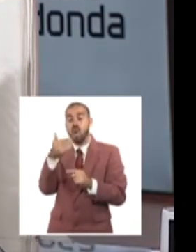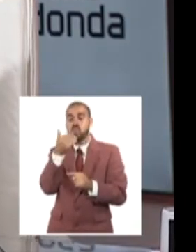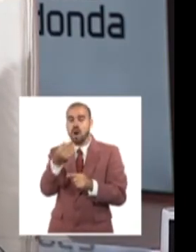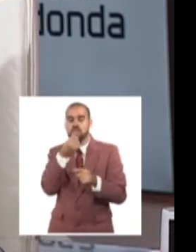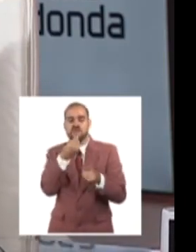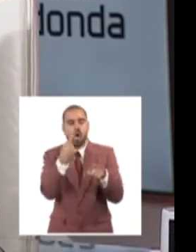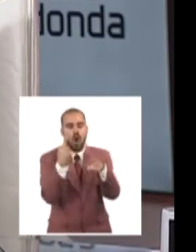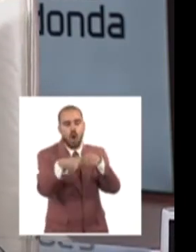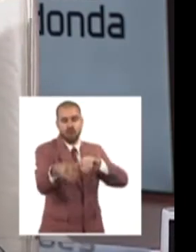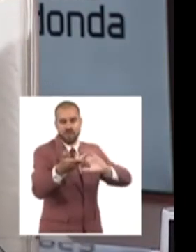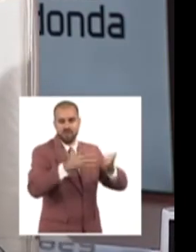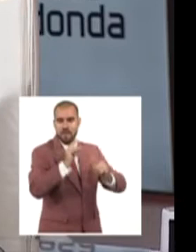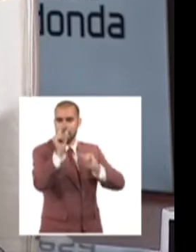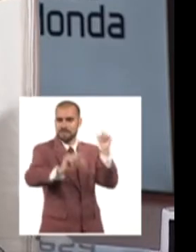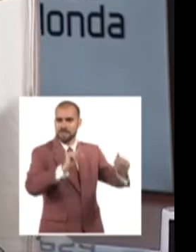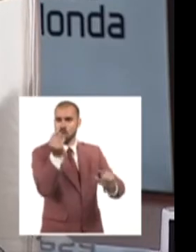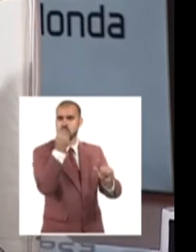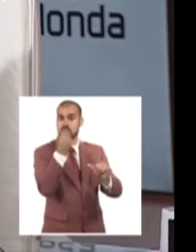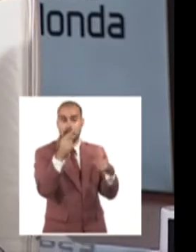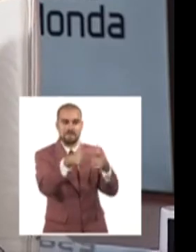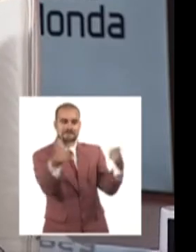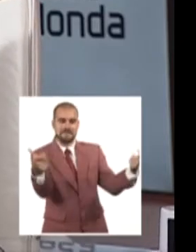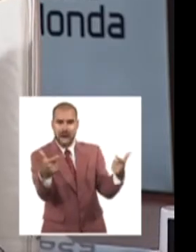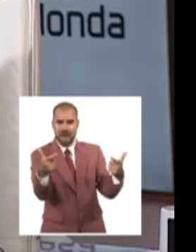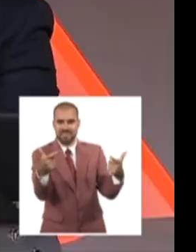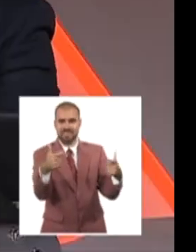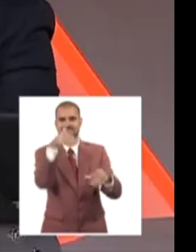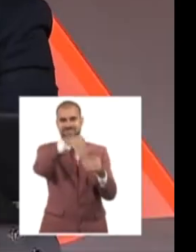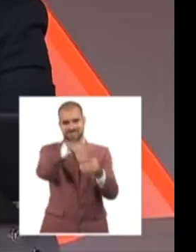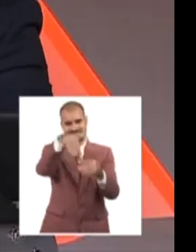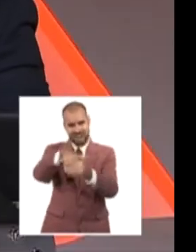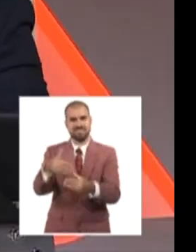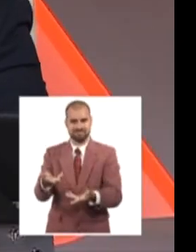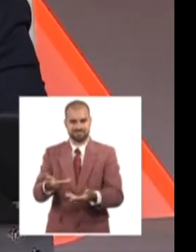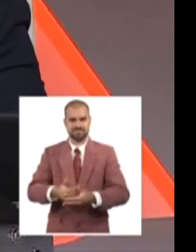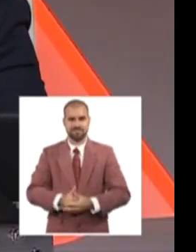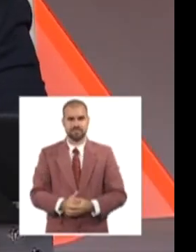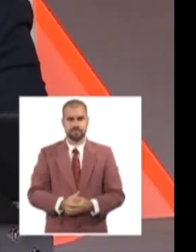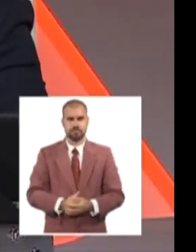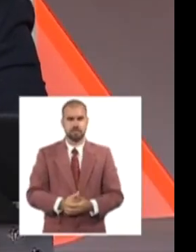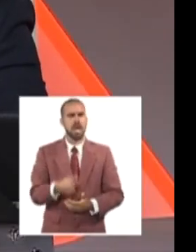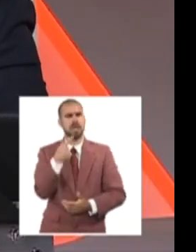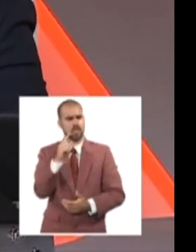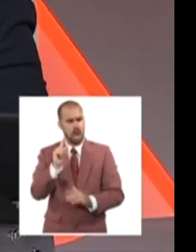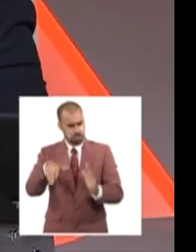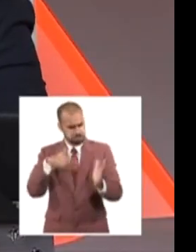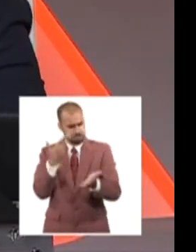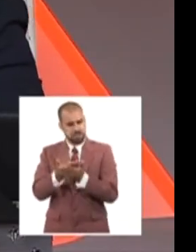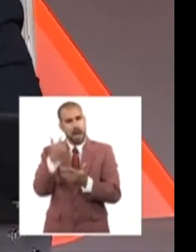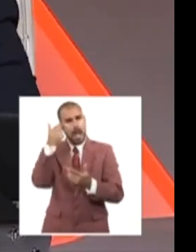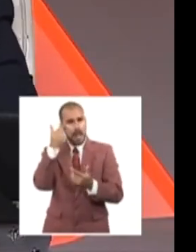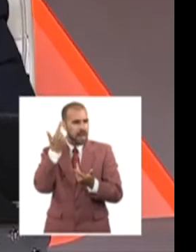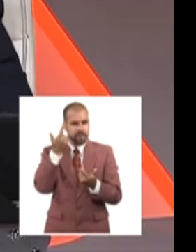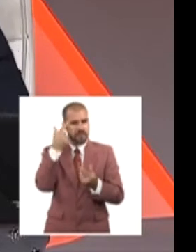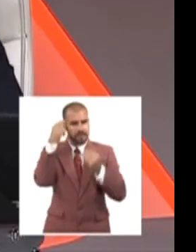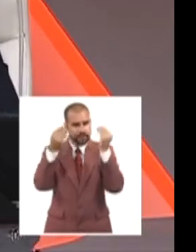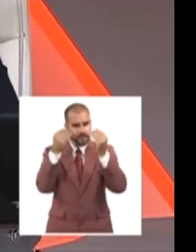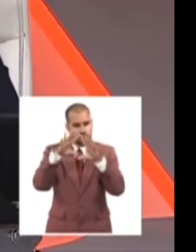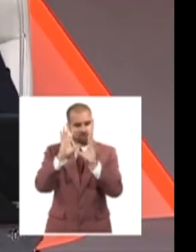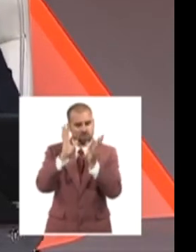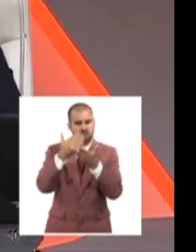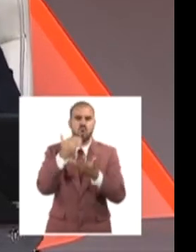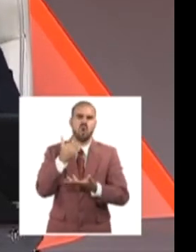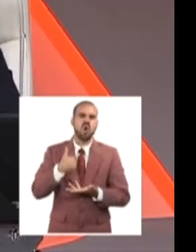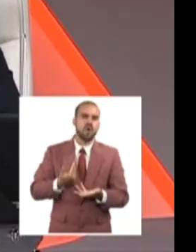que de otra manera no no votarían por el bueno yo te propongo ver entonces analizar lo que está pasando del otro lado porque